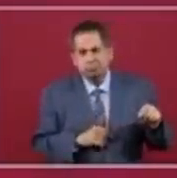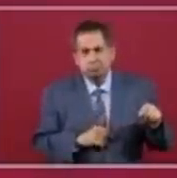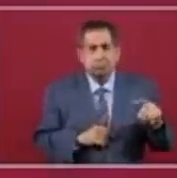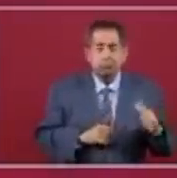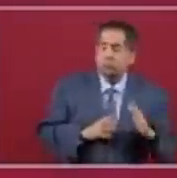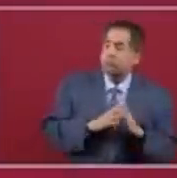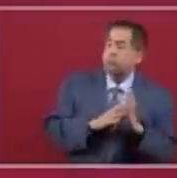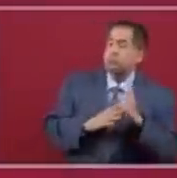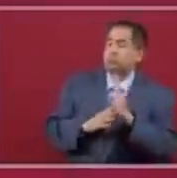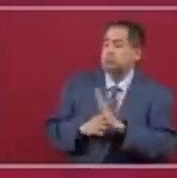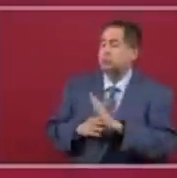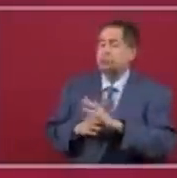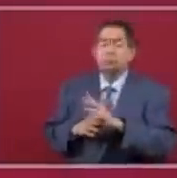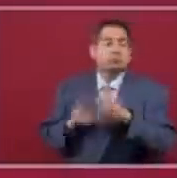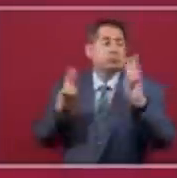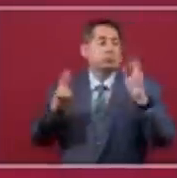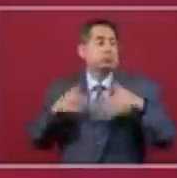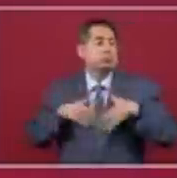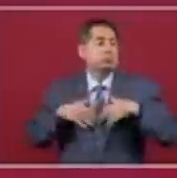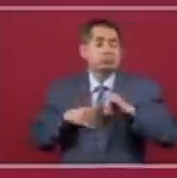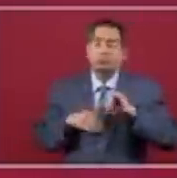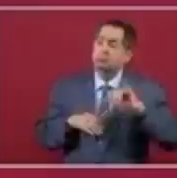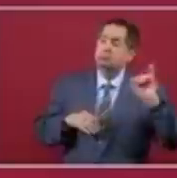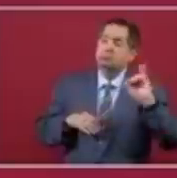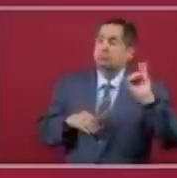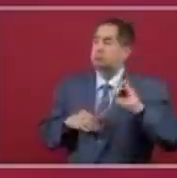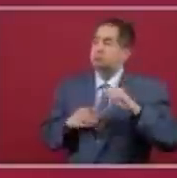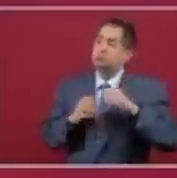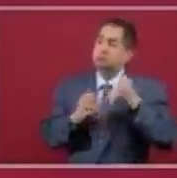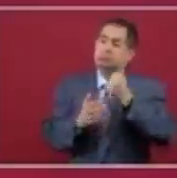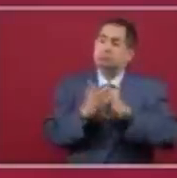presentan como de izquierda o radicales.